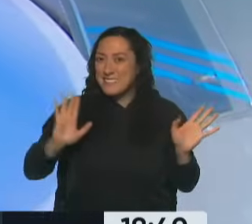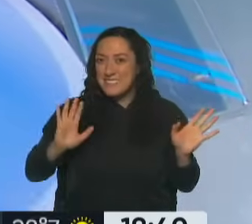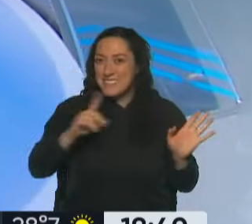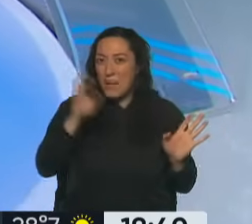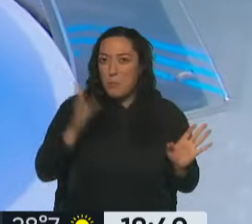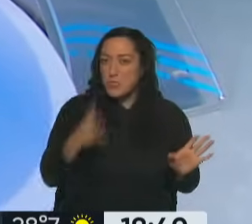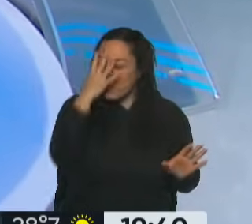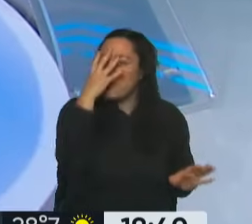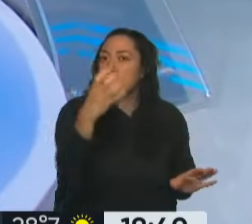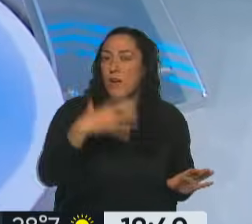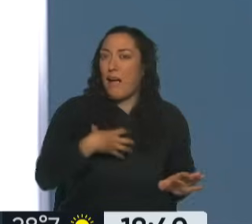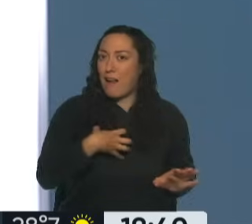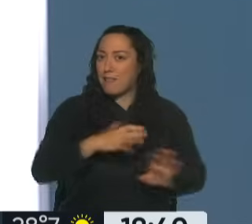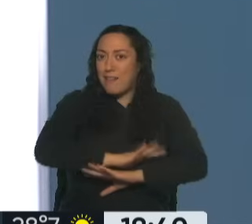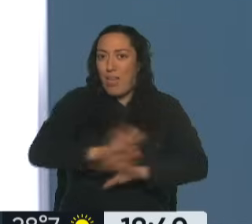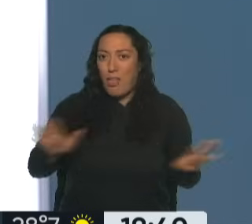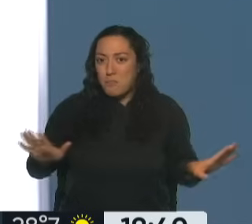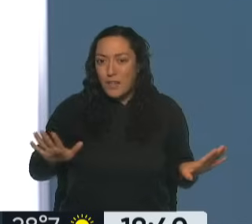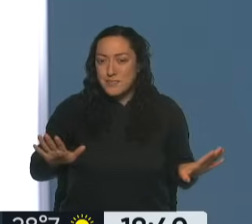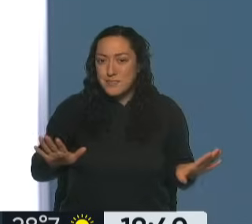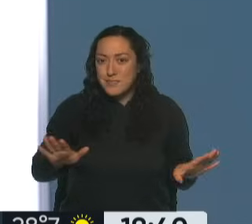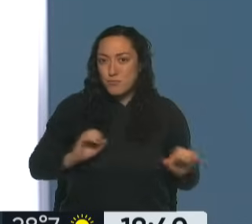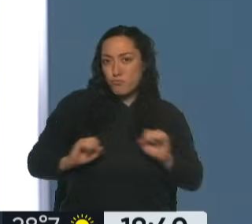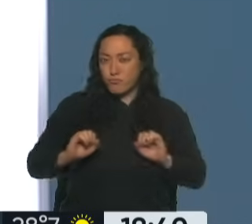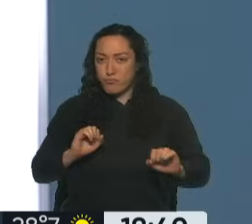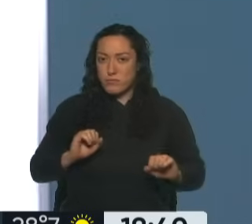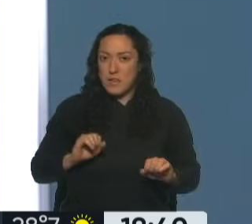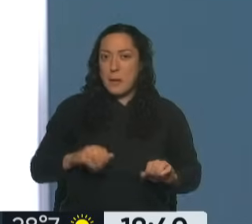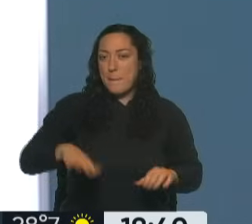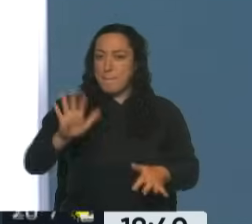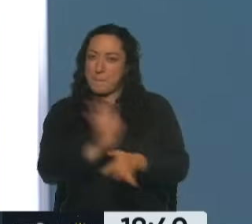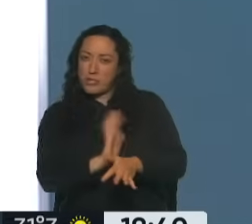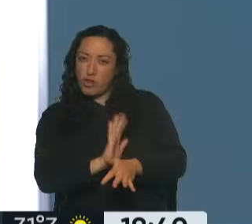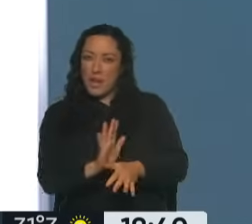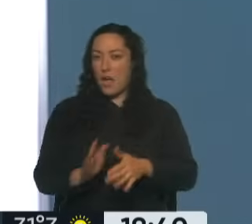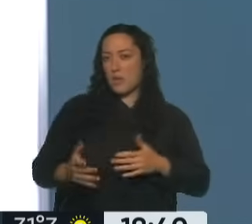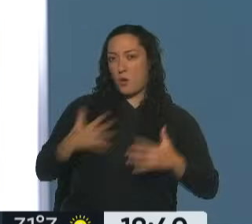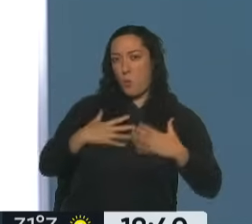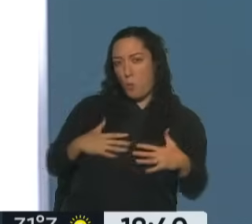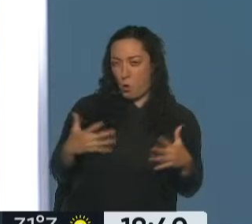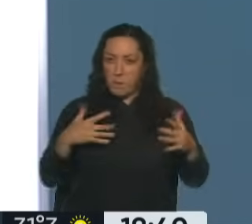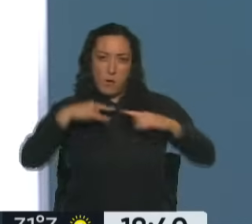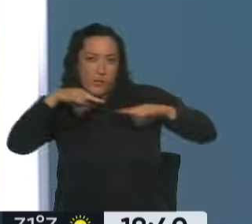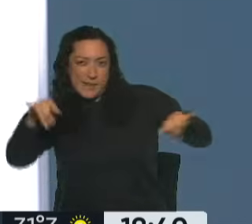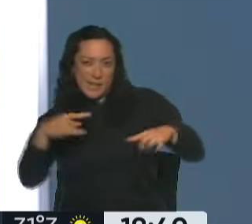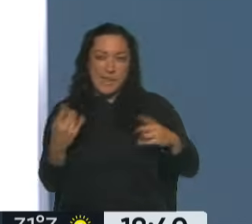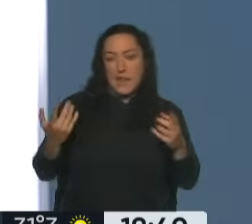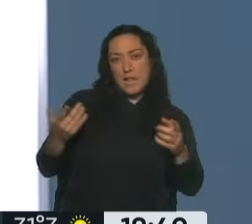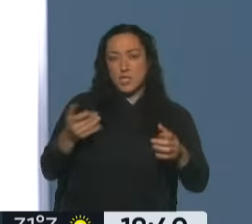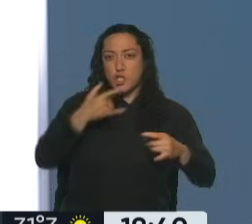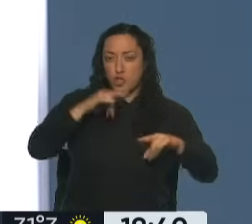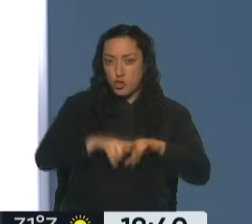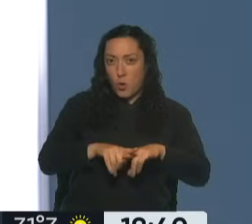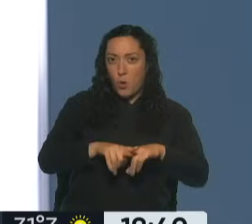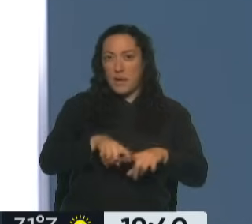sea, seducción, donde yo te diría transmite más el personaje, la cosa física, la puesta en escena